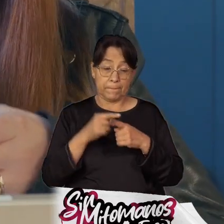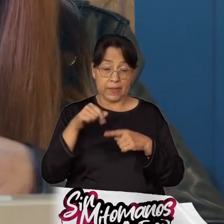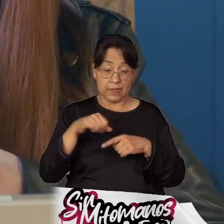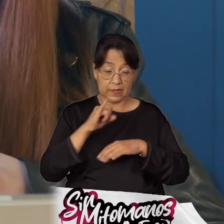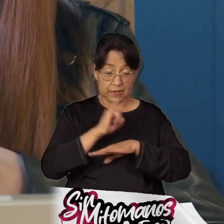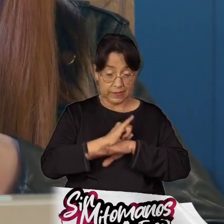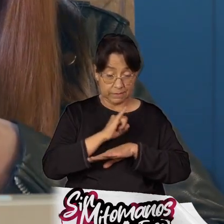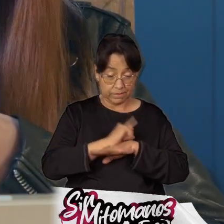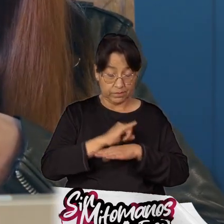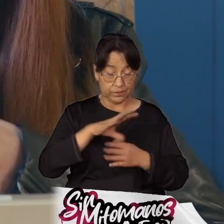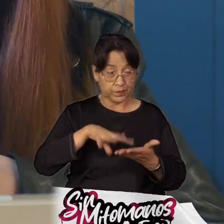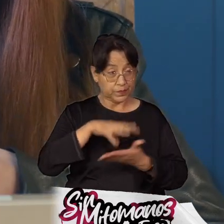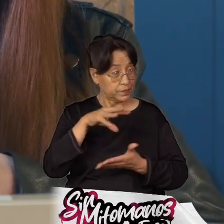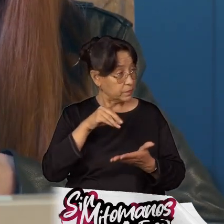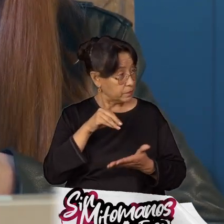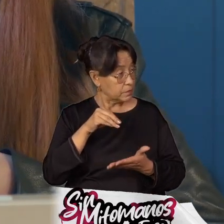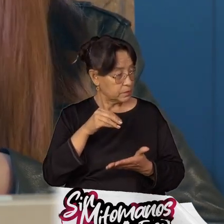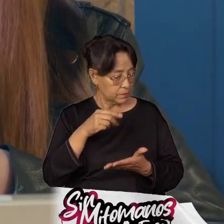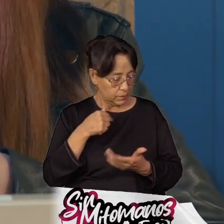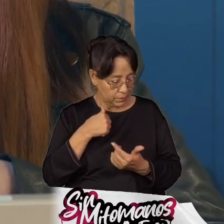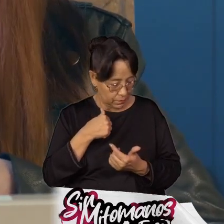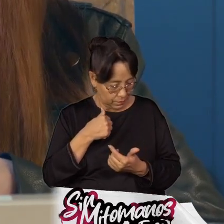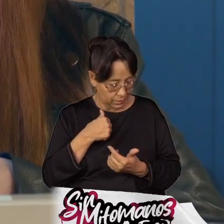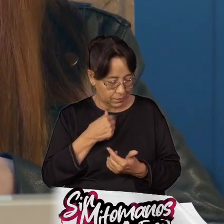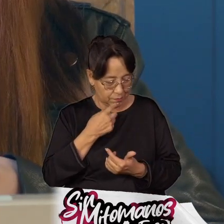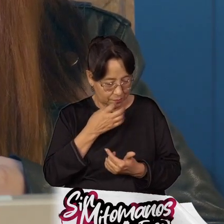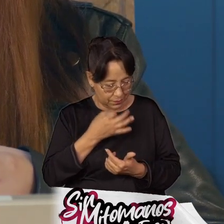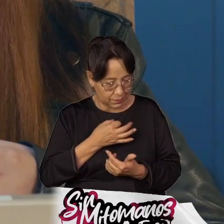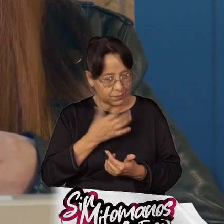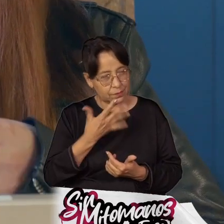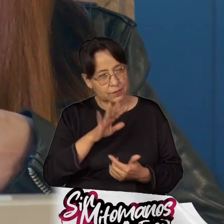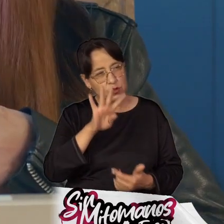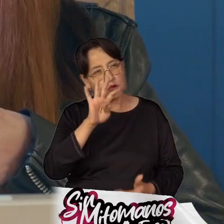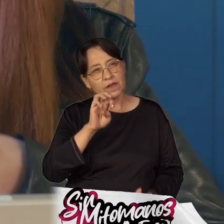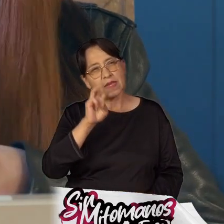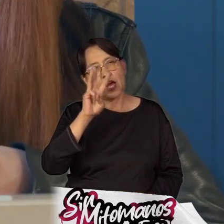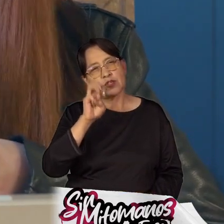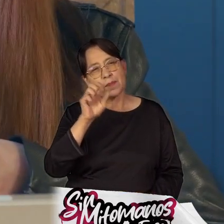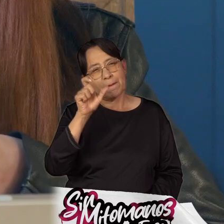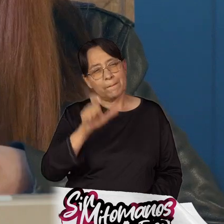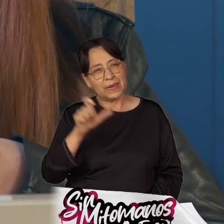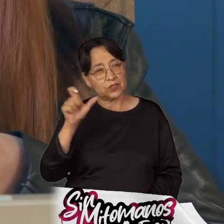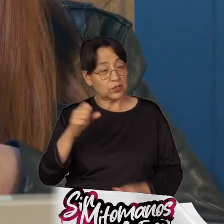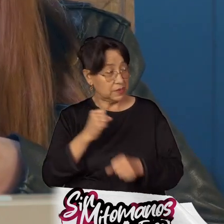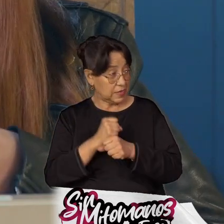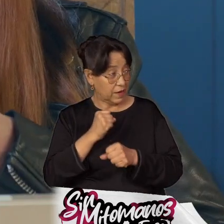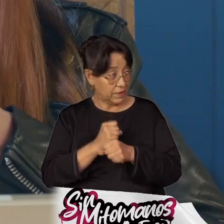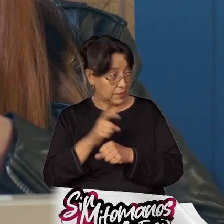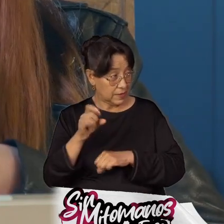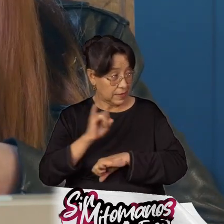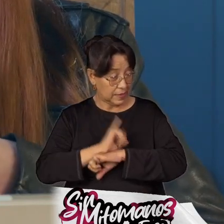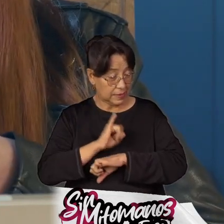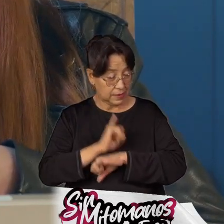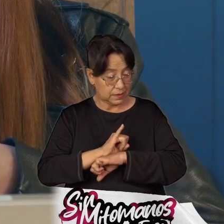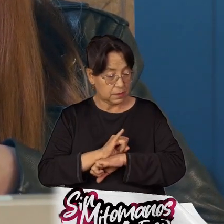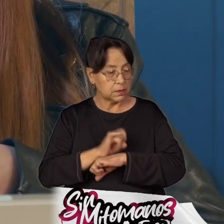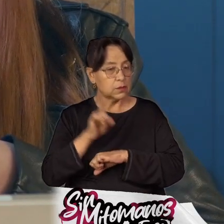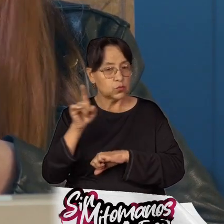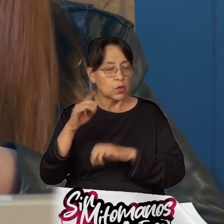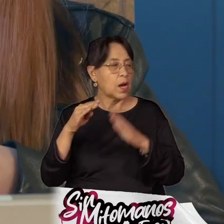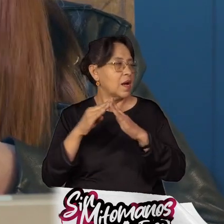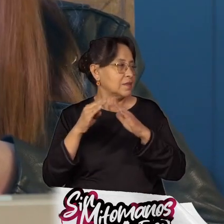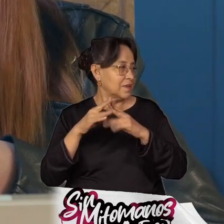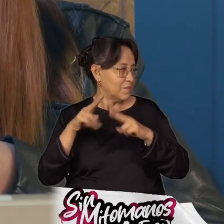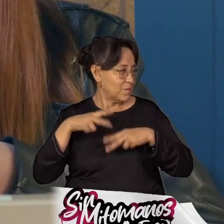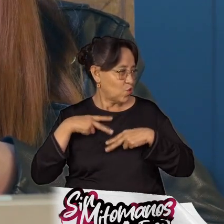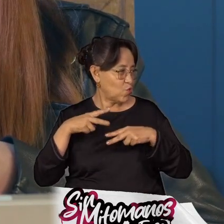de avivamiento de los que trabajan, y sin miedo a equivocarme, un 98% de las personas que trabajan en la iglesia